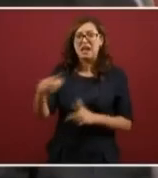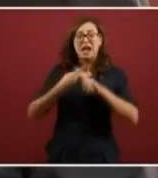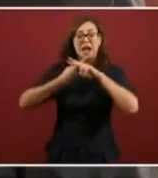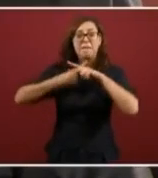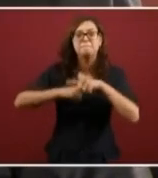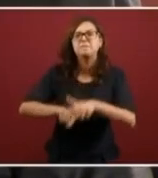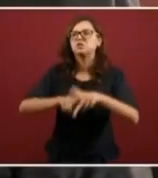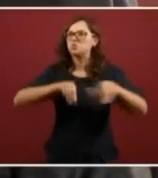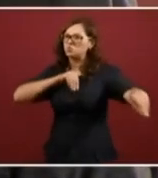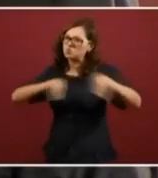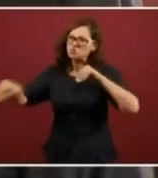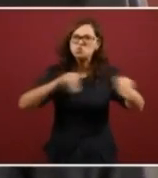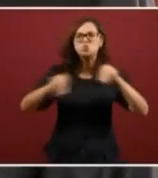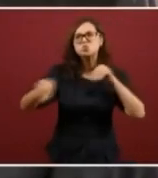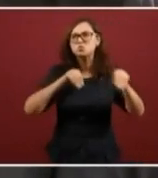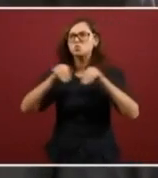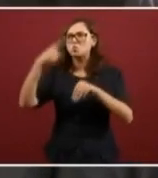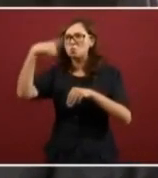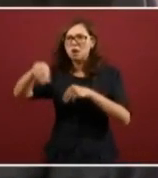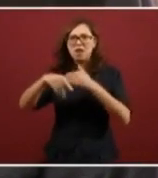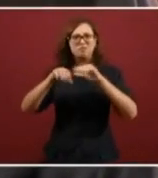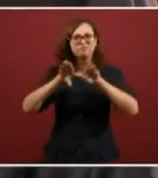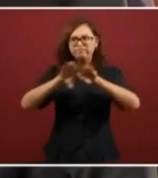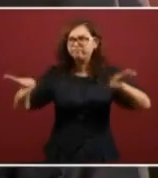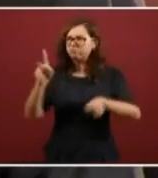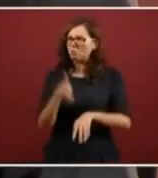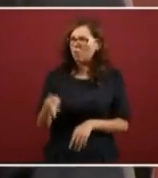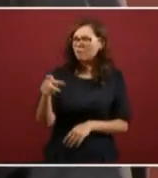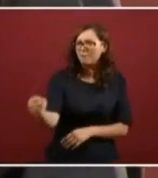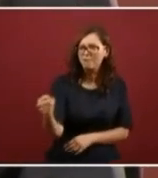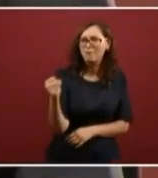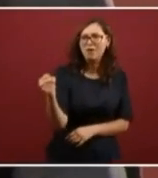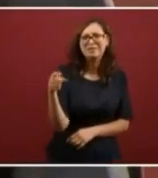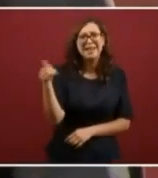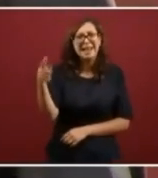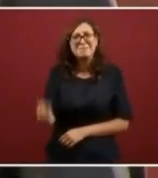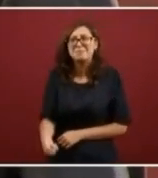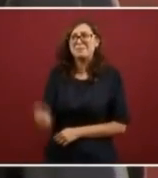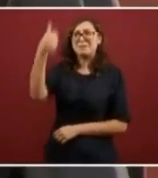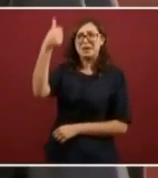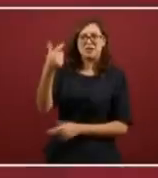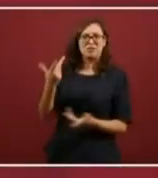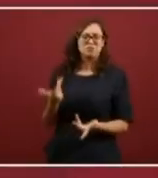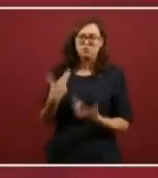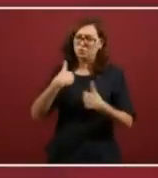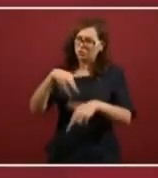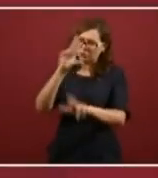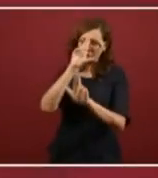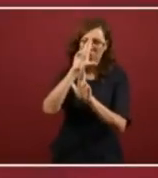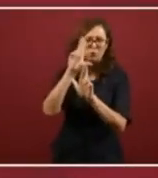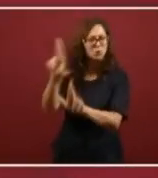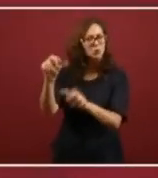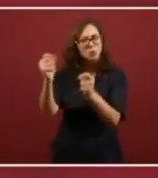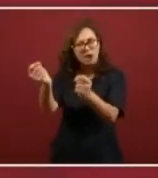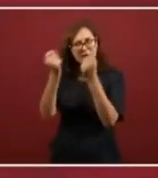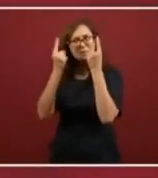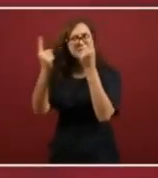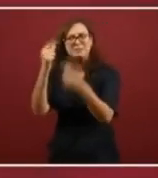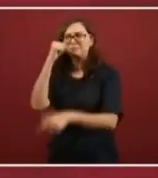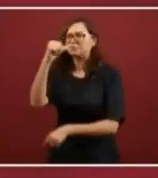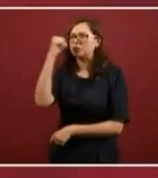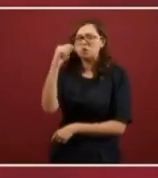de manifestarse, de expresarse. Todos los mexicanos, y en este caso, pues se trata de